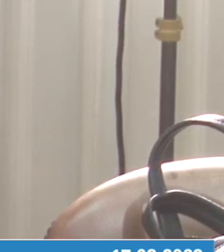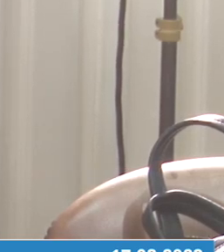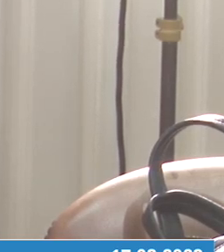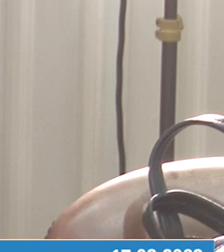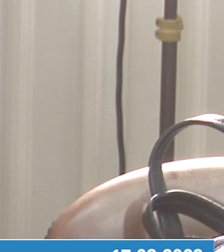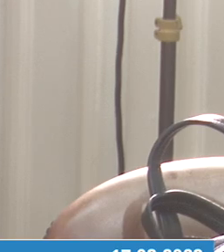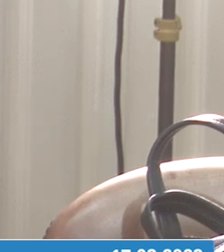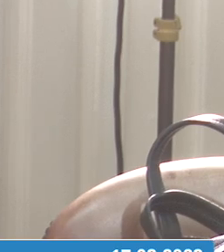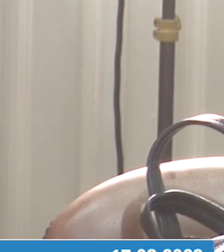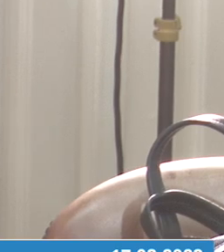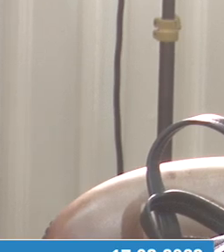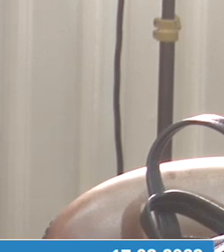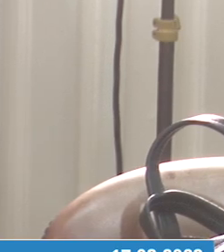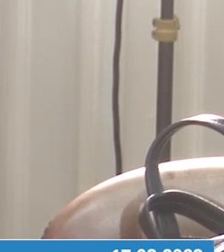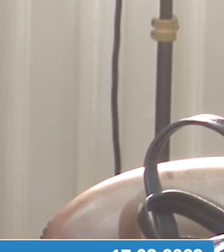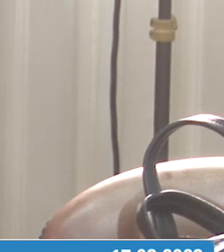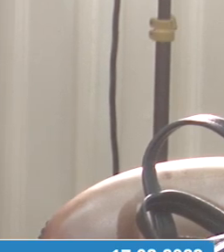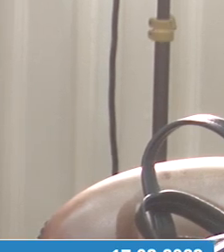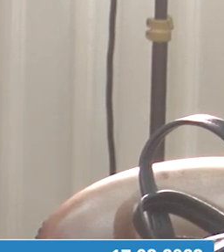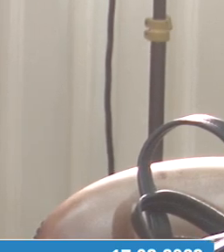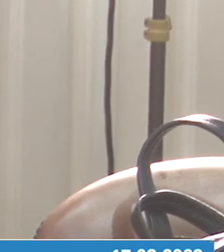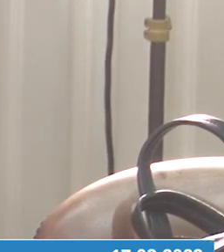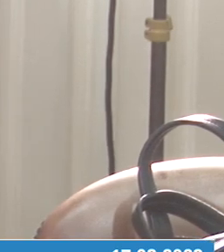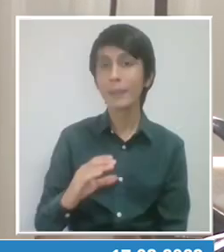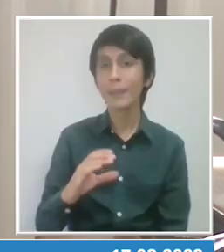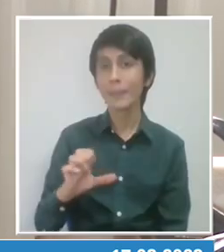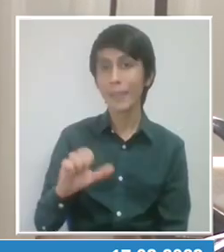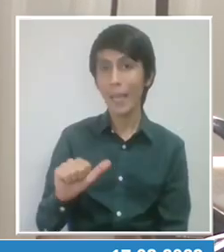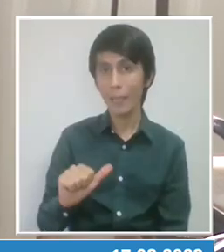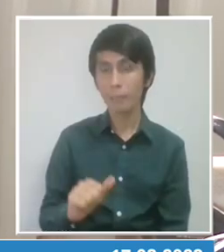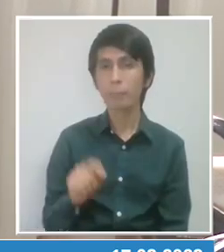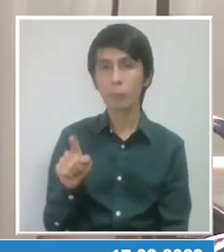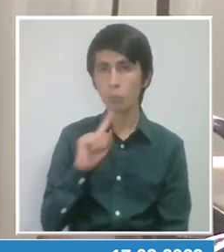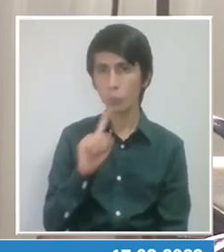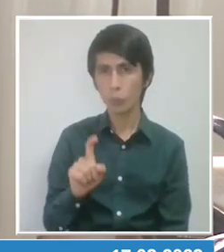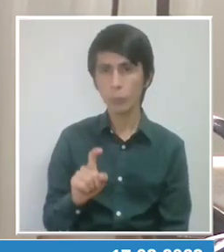para el profesor Zea, pero que está vinculada